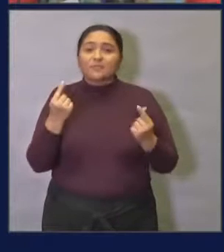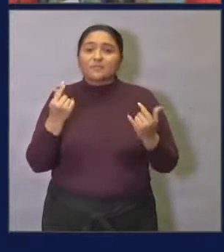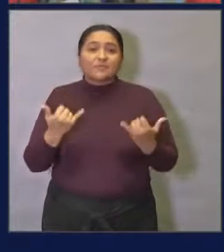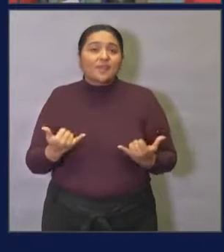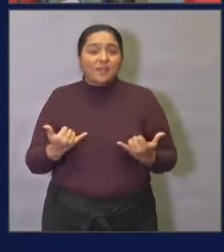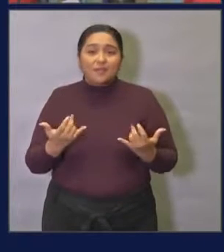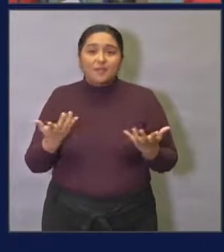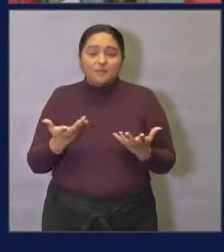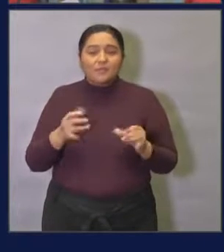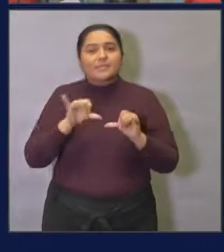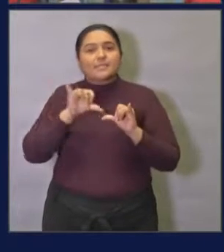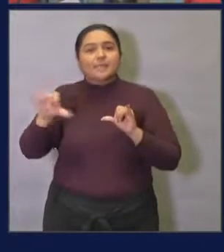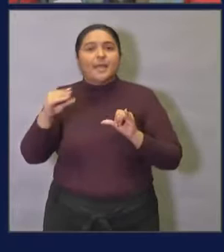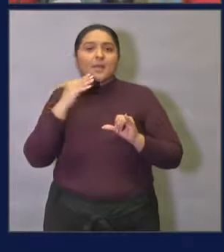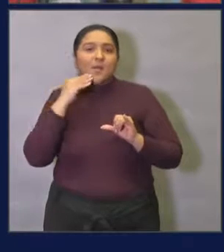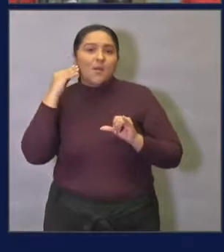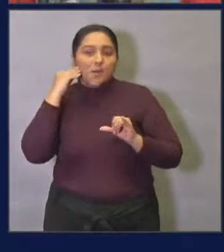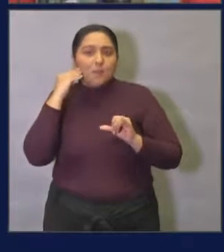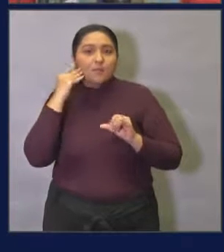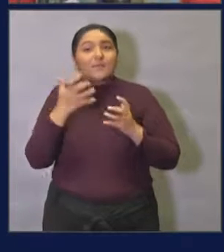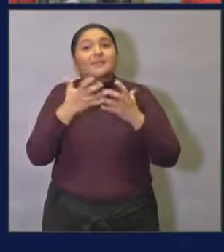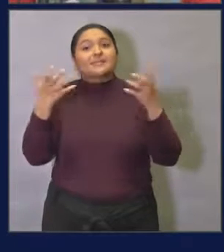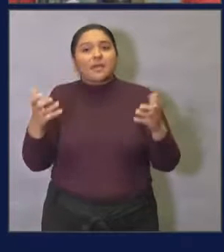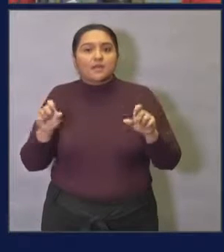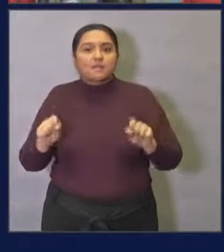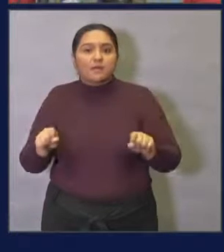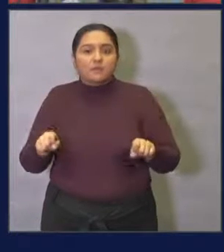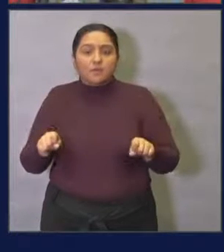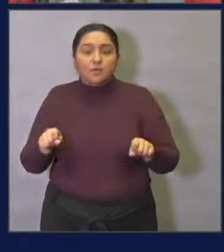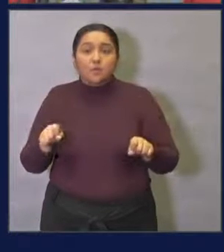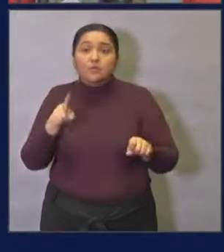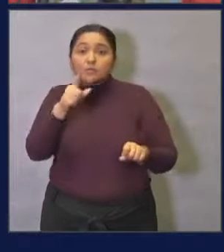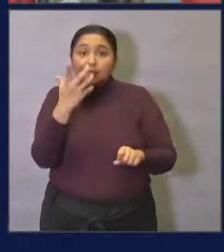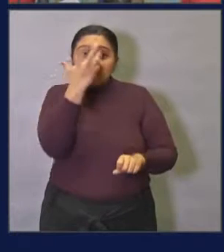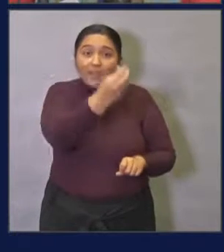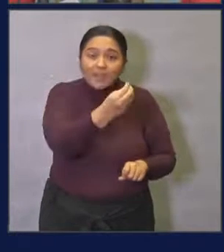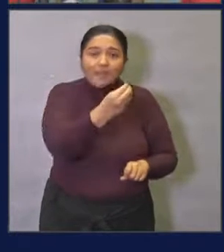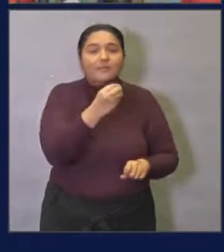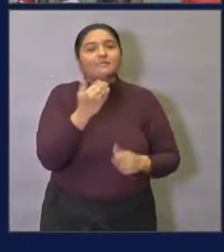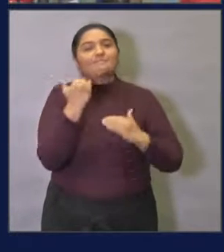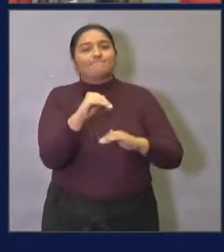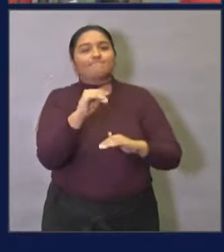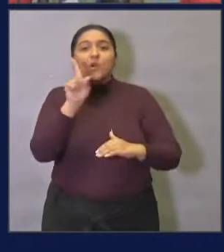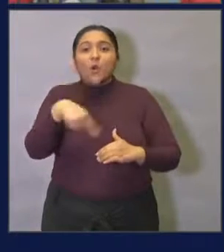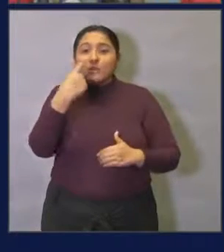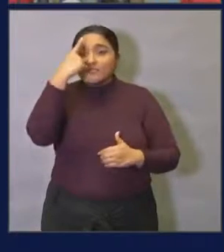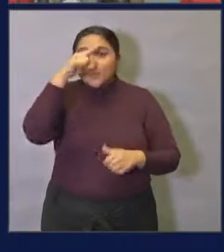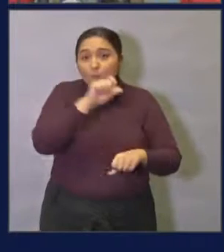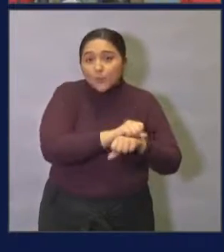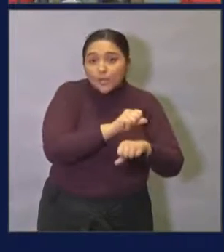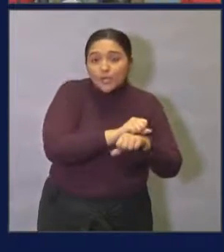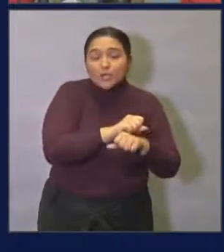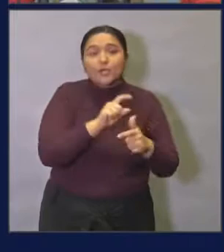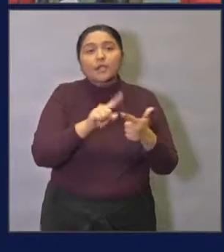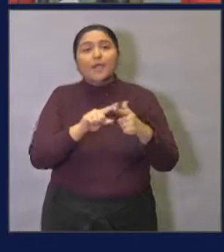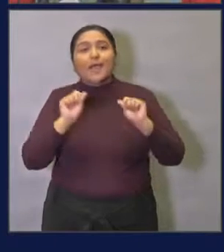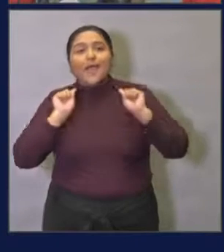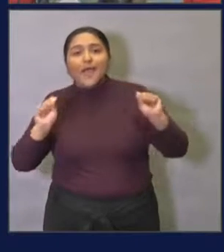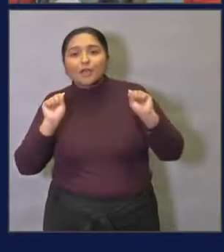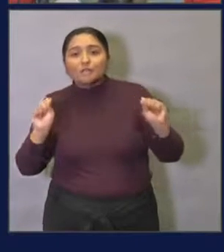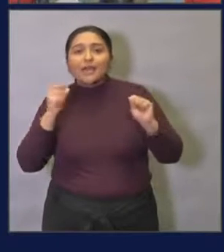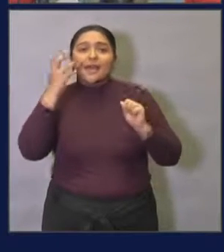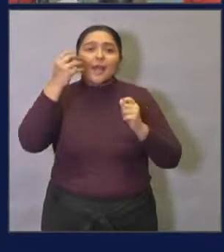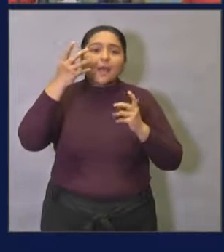es quedarse en casa tanto como sea posible y solo salir para trabajar, hacer ejercicio al aire libre o para